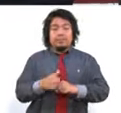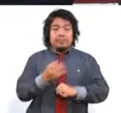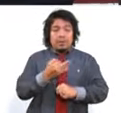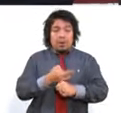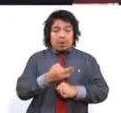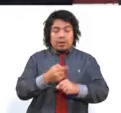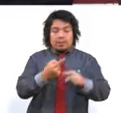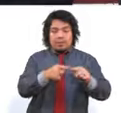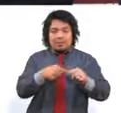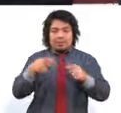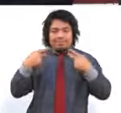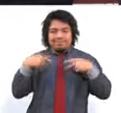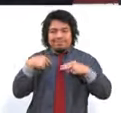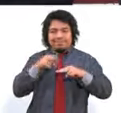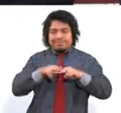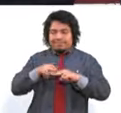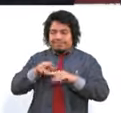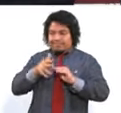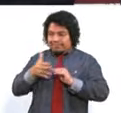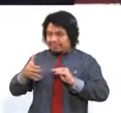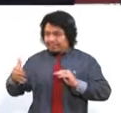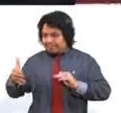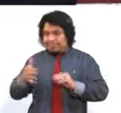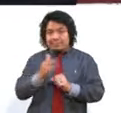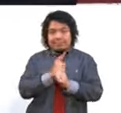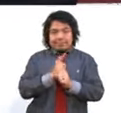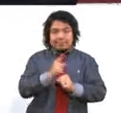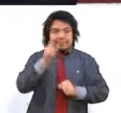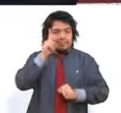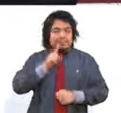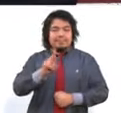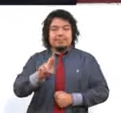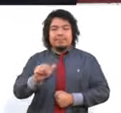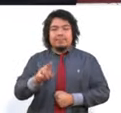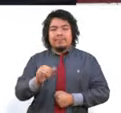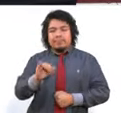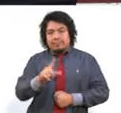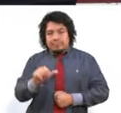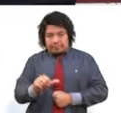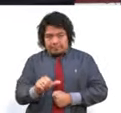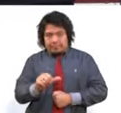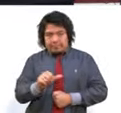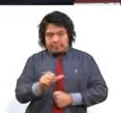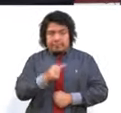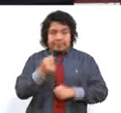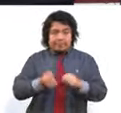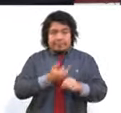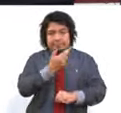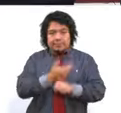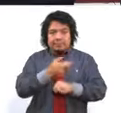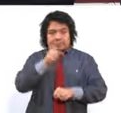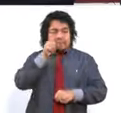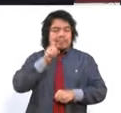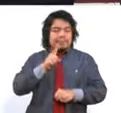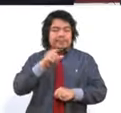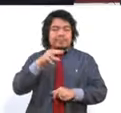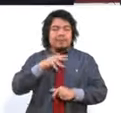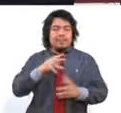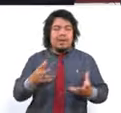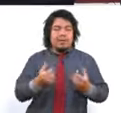contamos con la distinguida presencia y damos la bienvenida a la licenciada Rosa Isela Rodríguez Velázquez, secretaria de Seguridad y